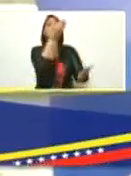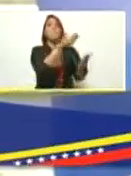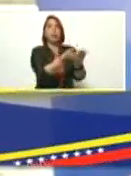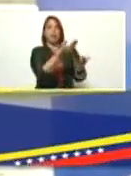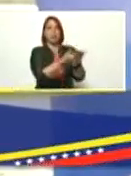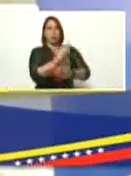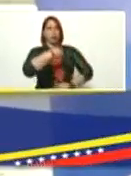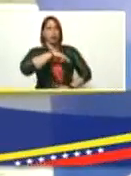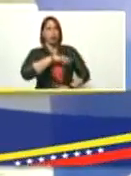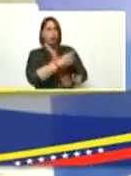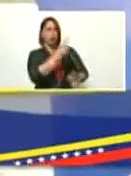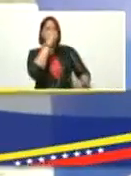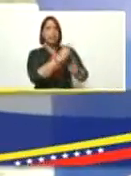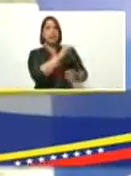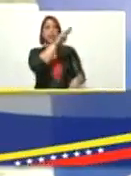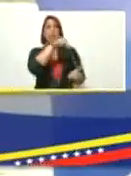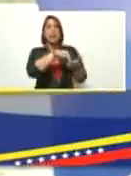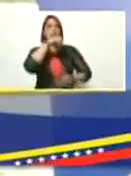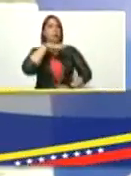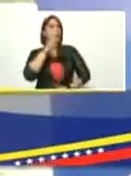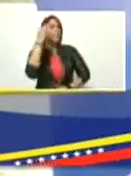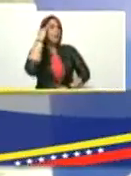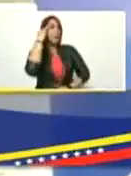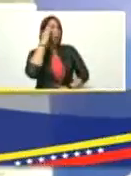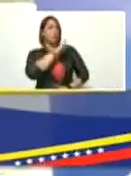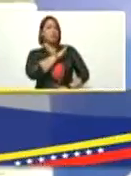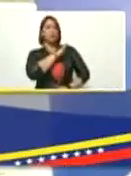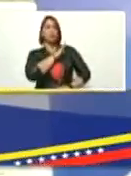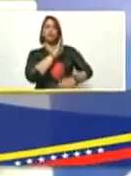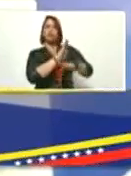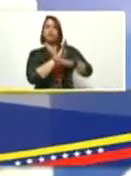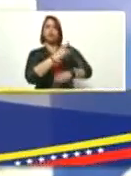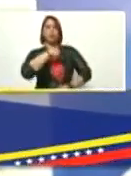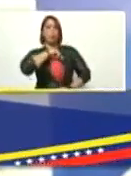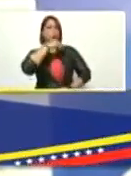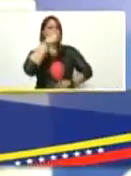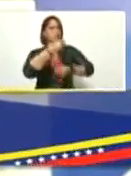que como Red Nacional de Historia, Memoria y Patrimonio la estamos